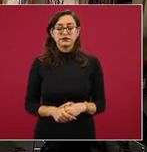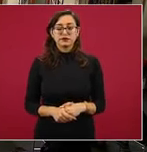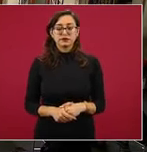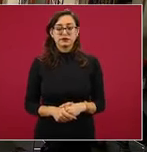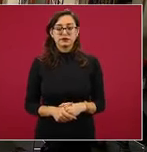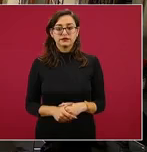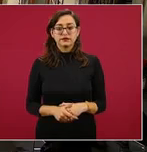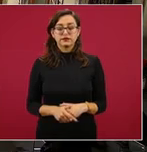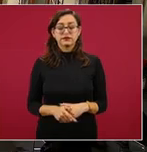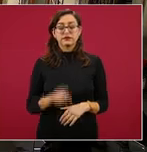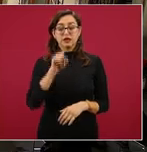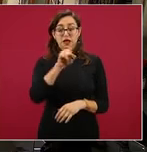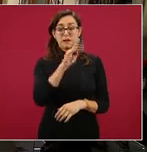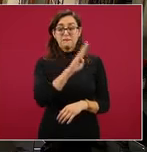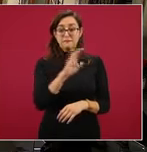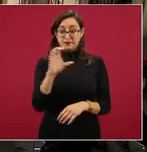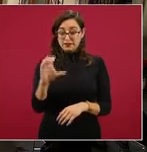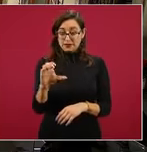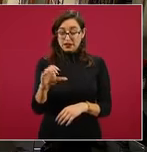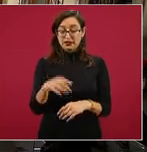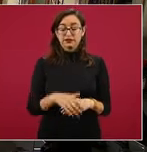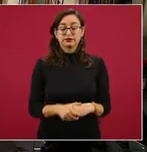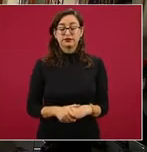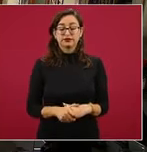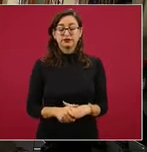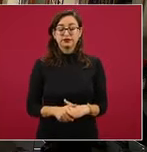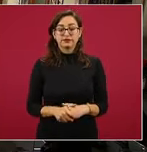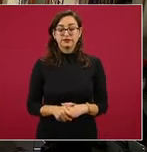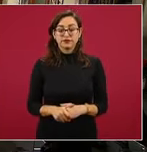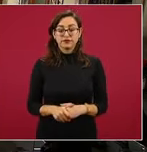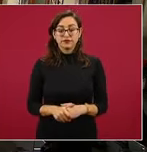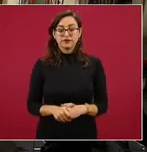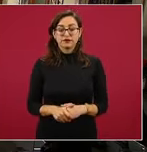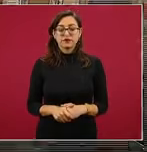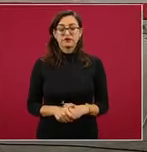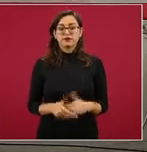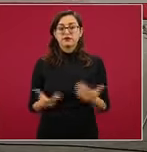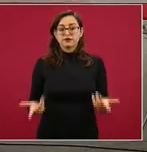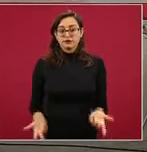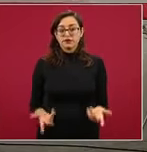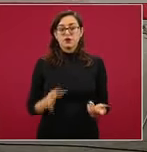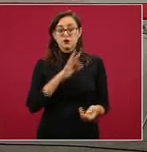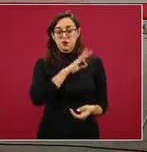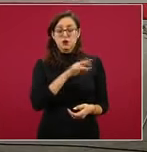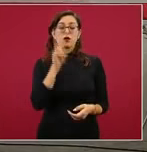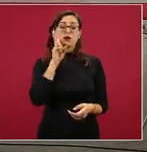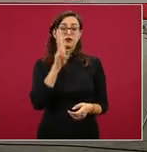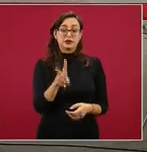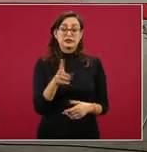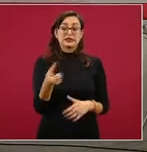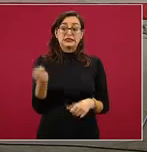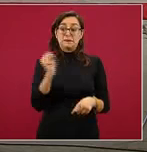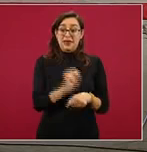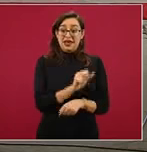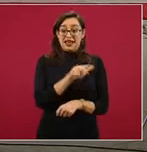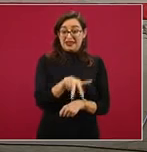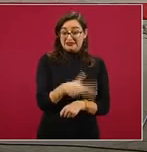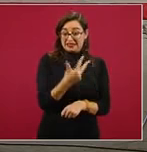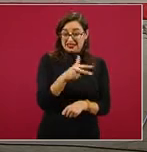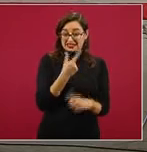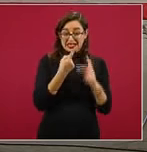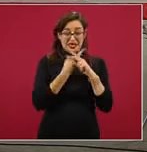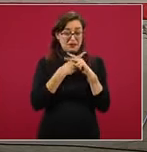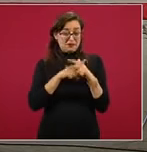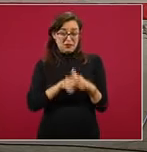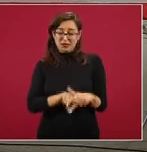El estado de Baja California, que vimos cómo a partir de la semana número 13 tuvo un incremento importante, fue uno de los